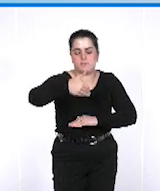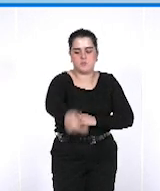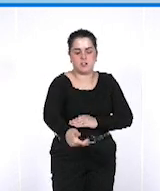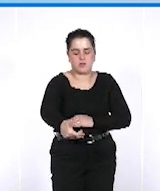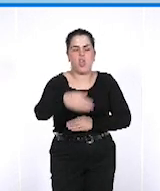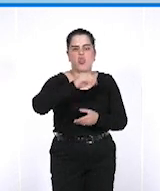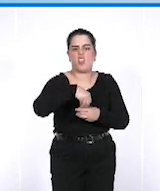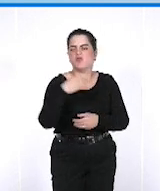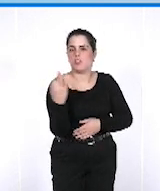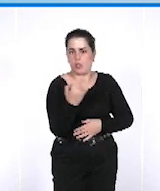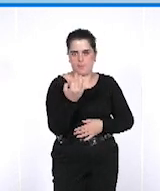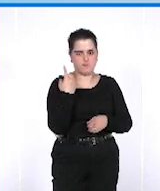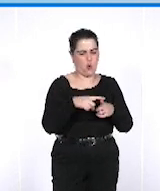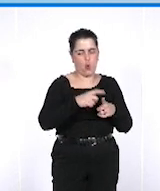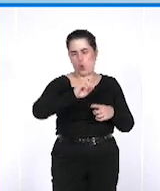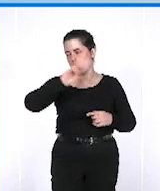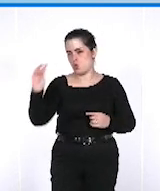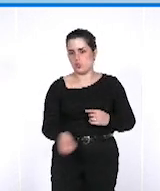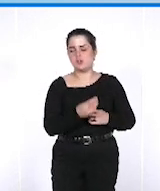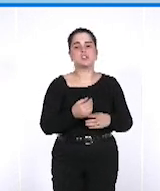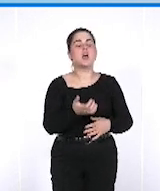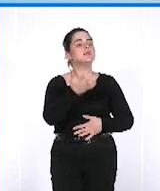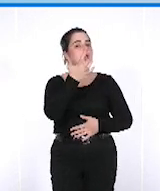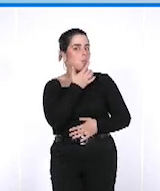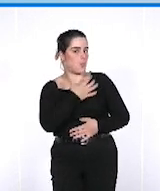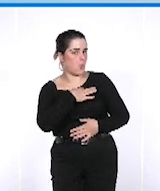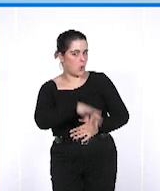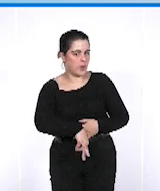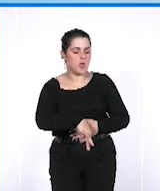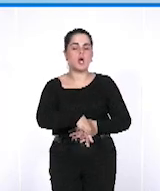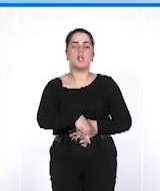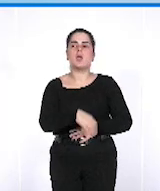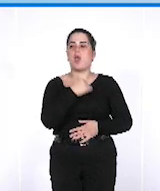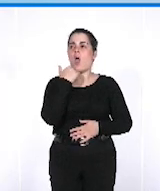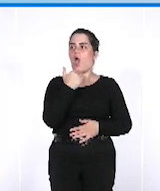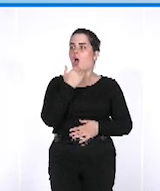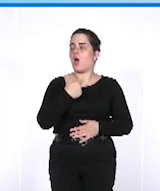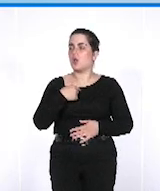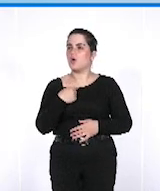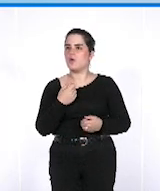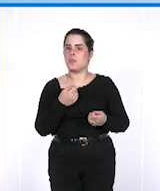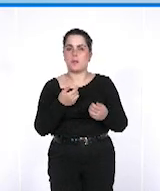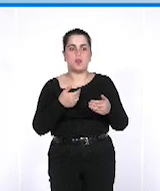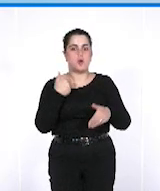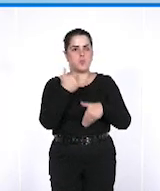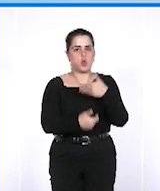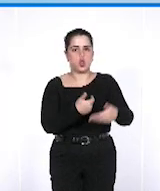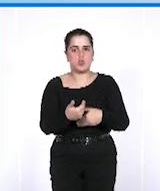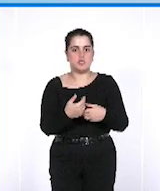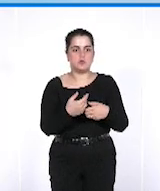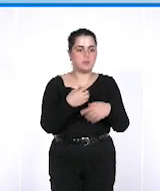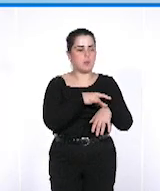diversas cosas Qué necesitamos pues probablemente eh algo que nos Oriente en el camino